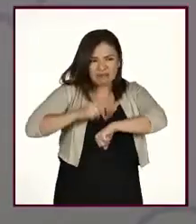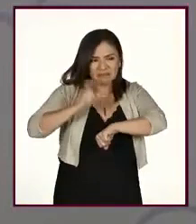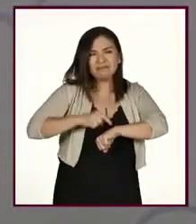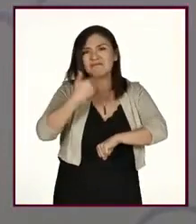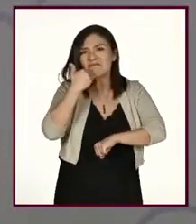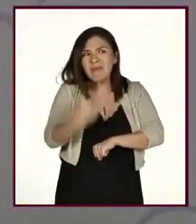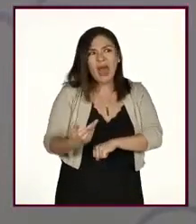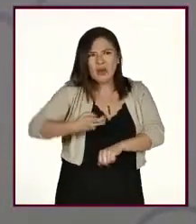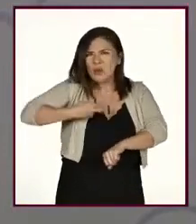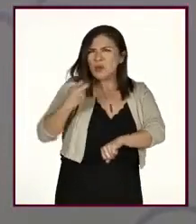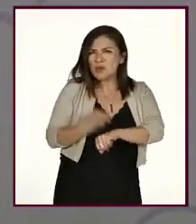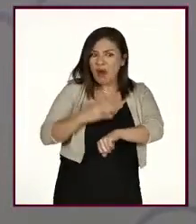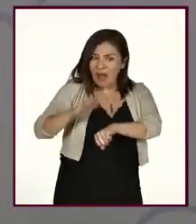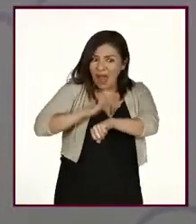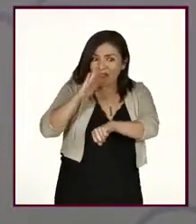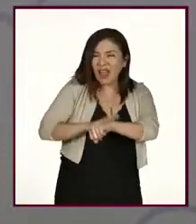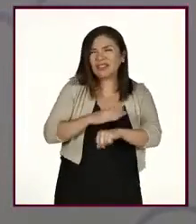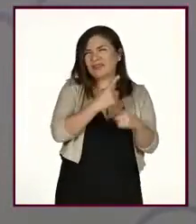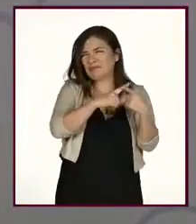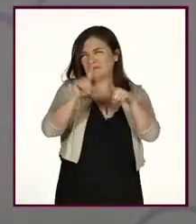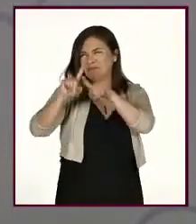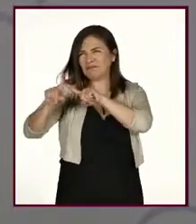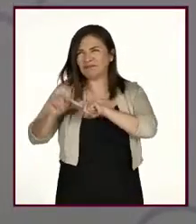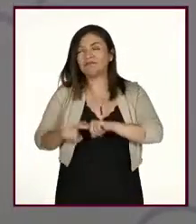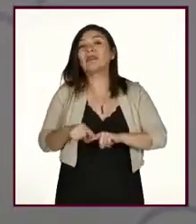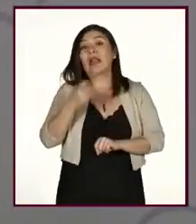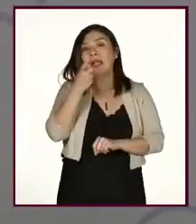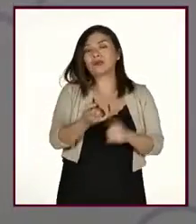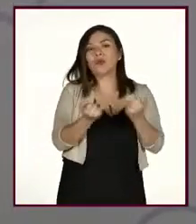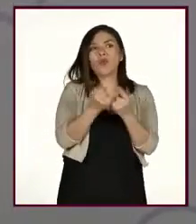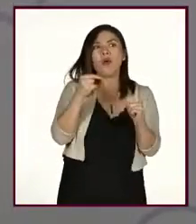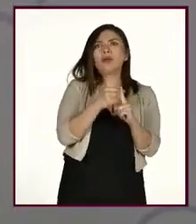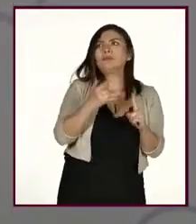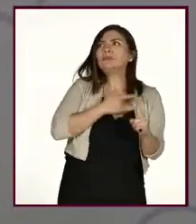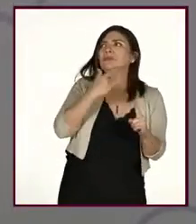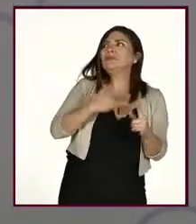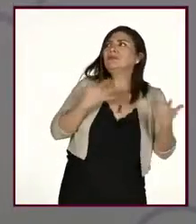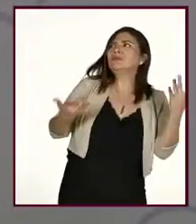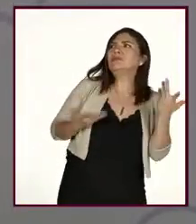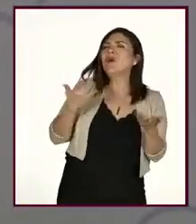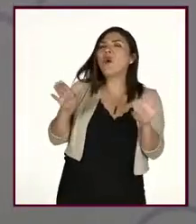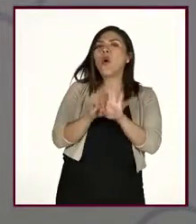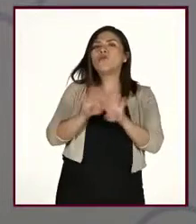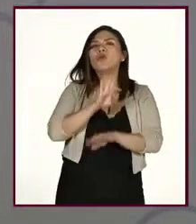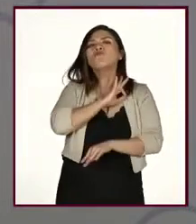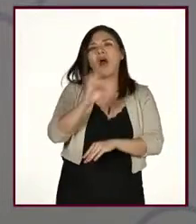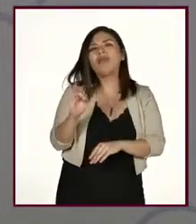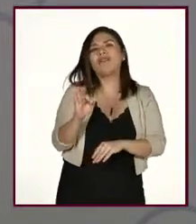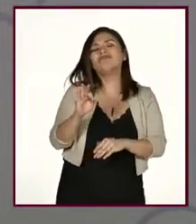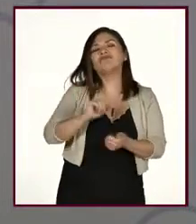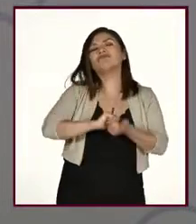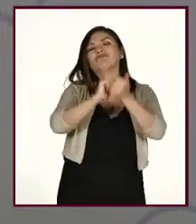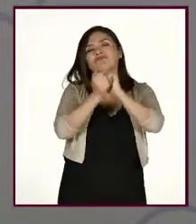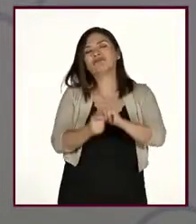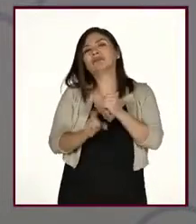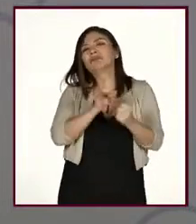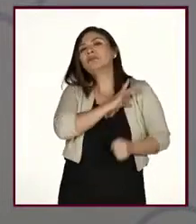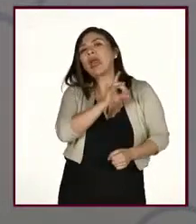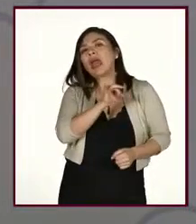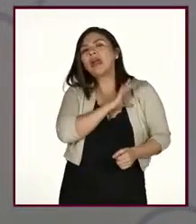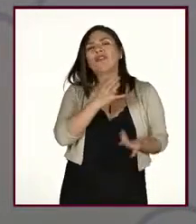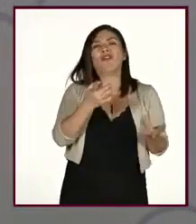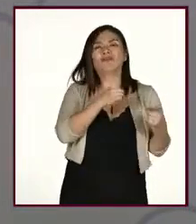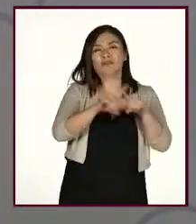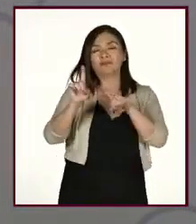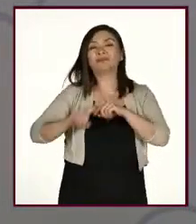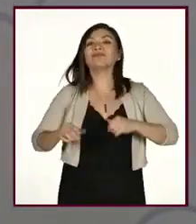mucha exigencia, mucho autoritarismo, los hace también más proclives a desarrollar un trastorno de ansiedad generalizada.